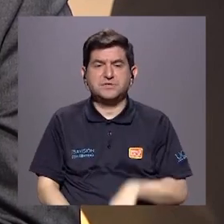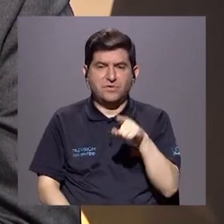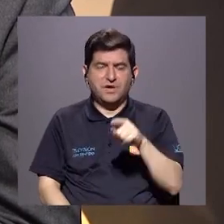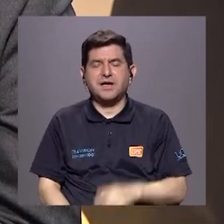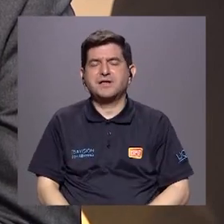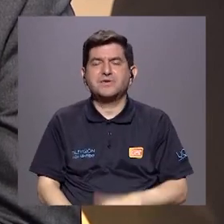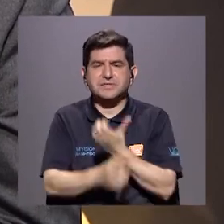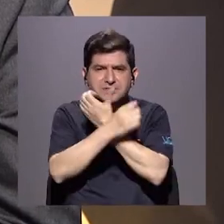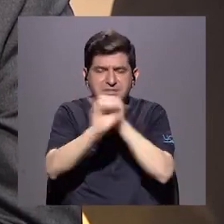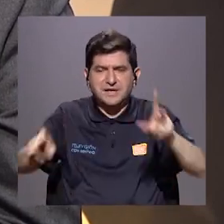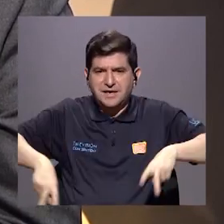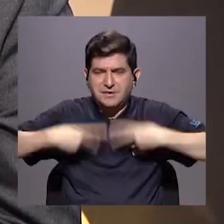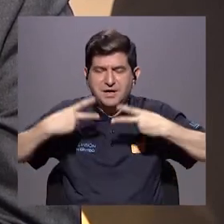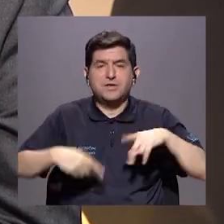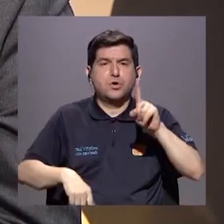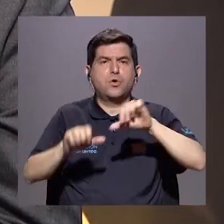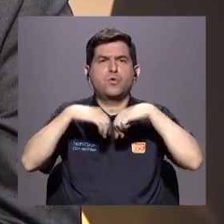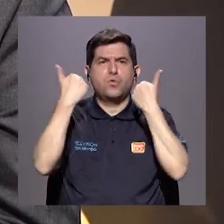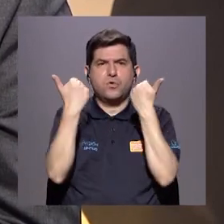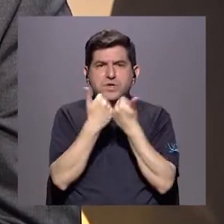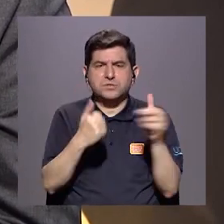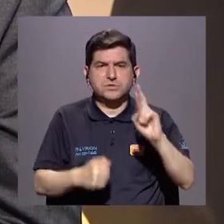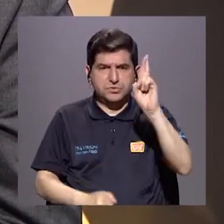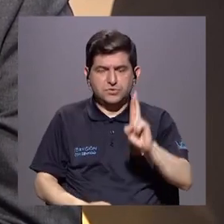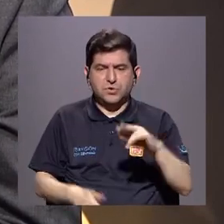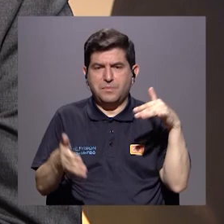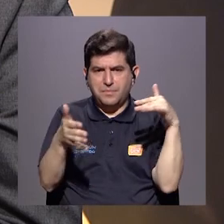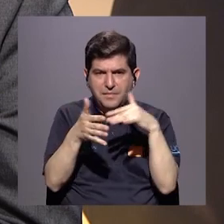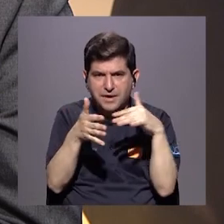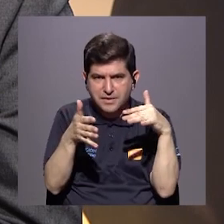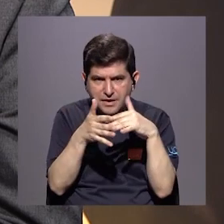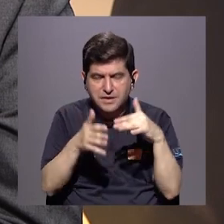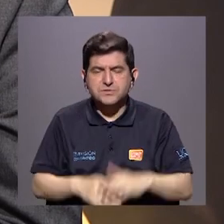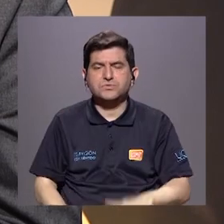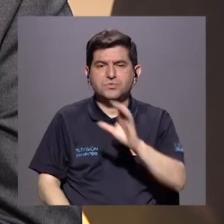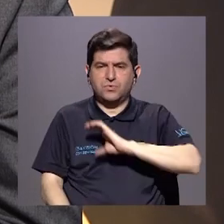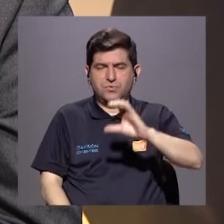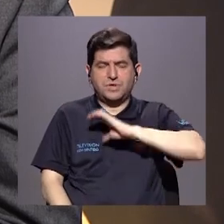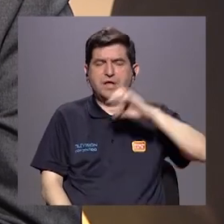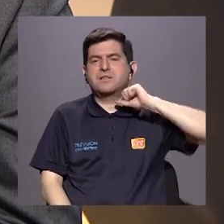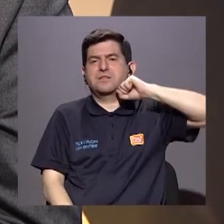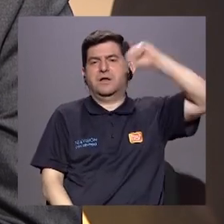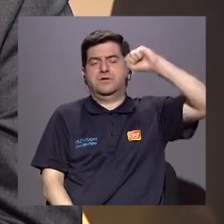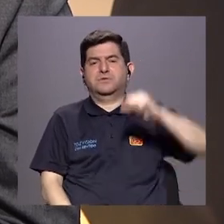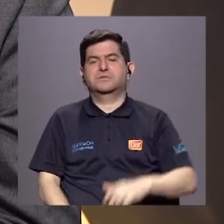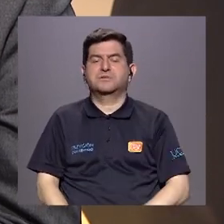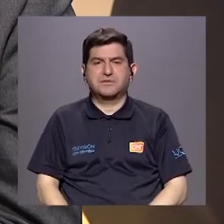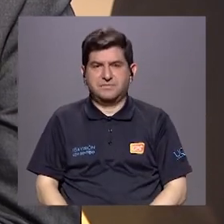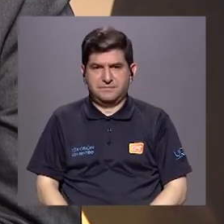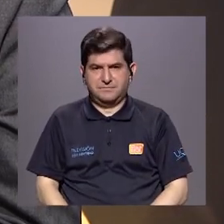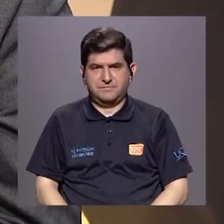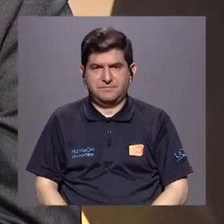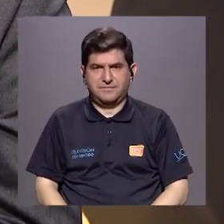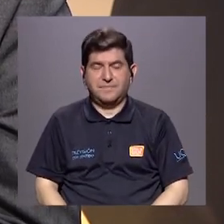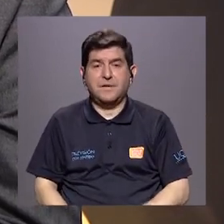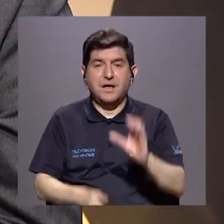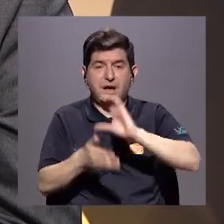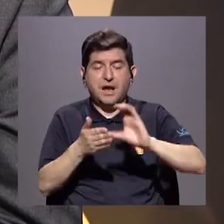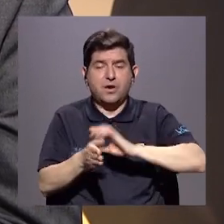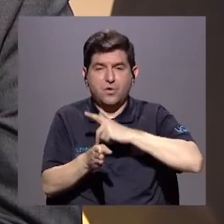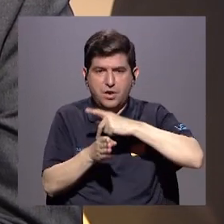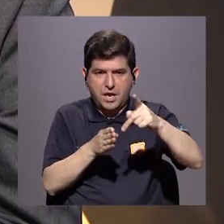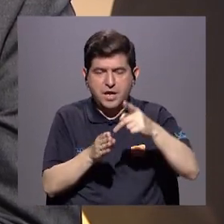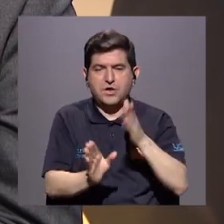rescatando vidas hay una asociación costarricense para el estudio del comportamiento suicida que se llama scheps el colegio